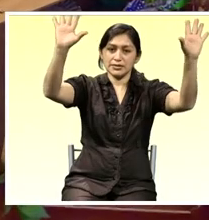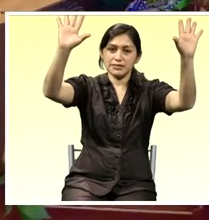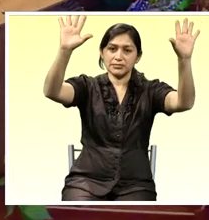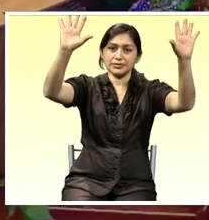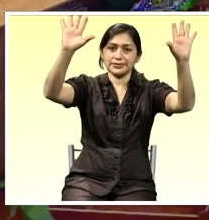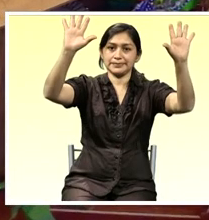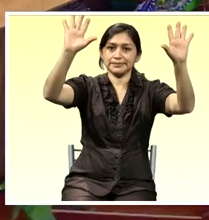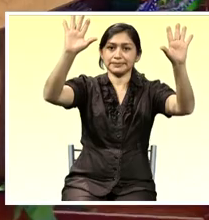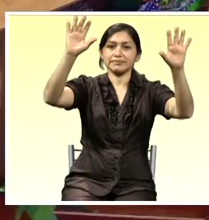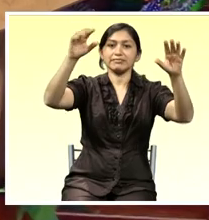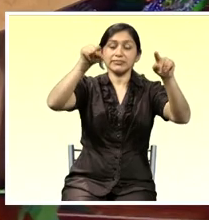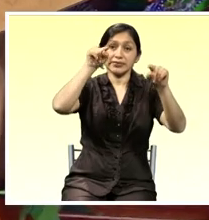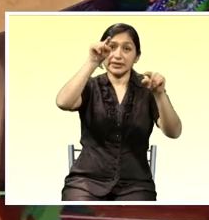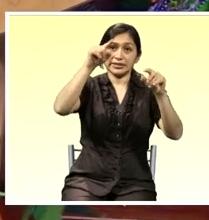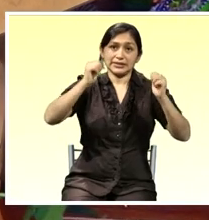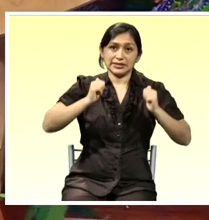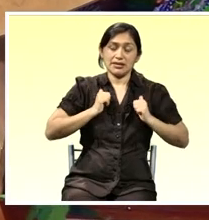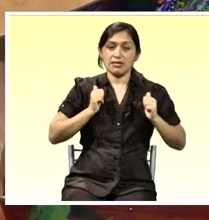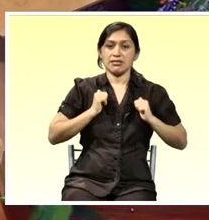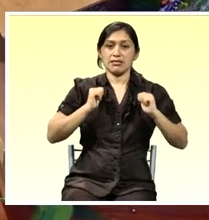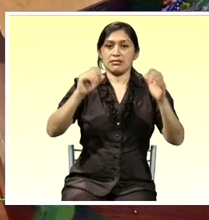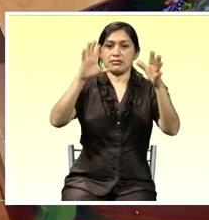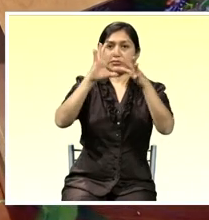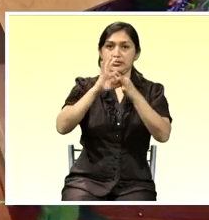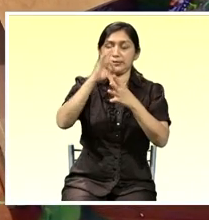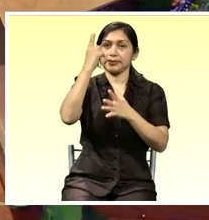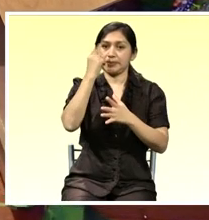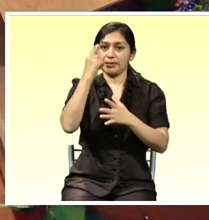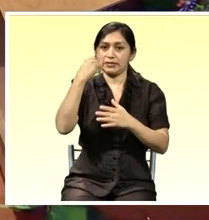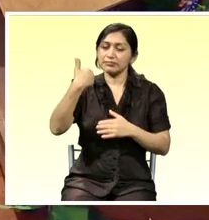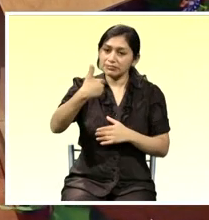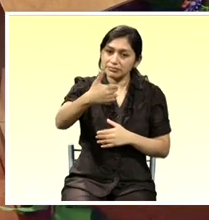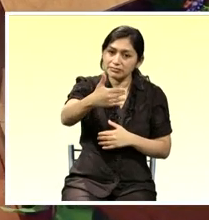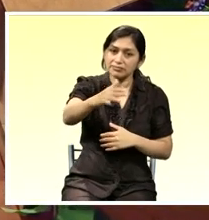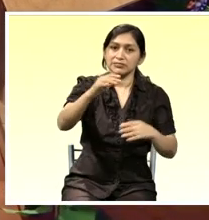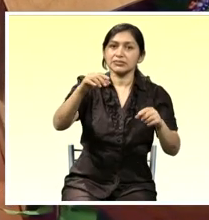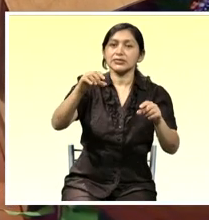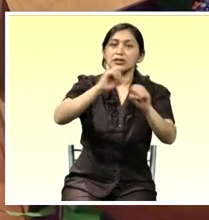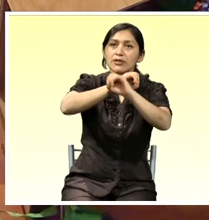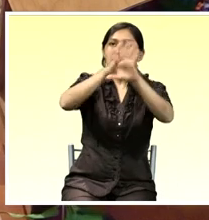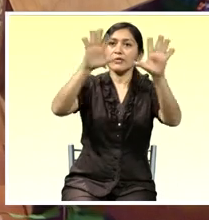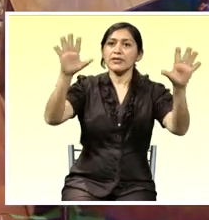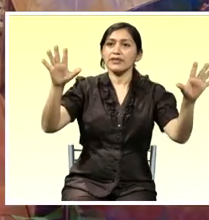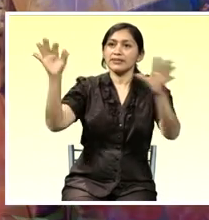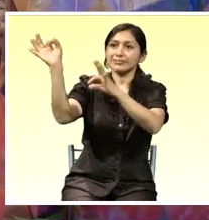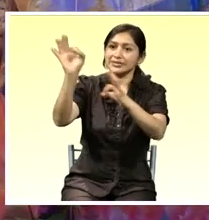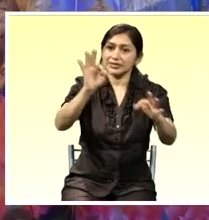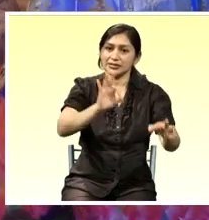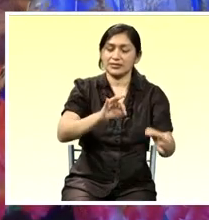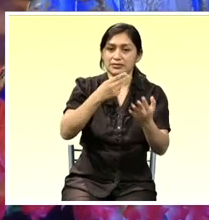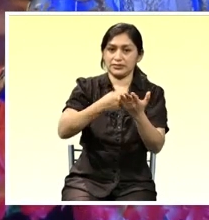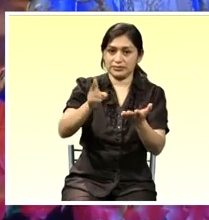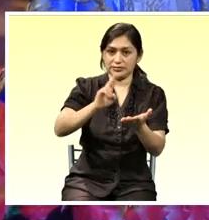y está sentado a la derecha del Padre y de nuevo vendrá con gloria para juzgar a vivos y